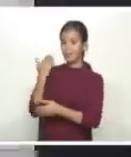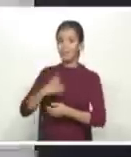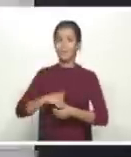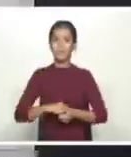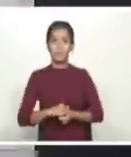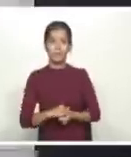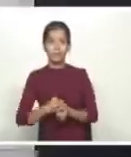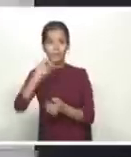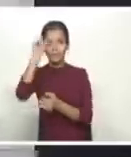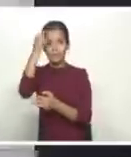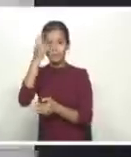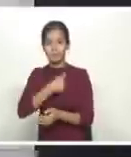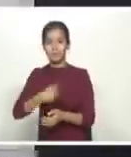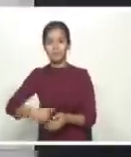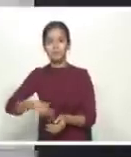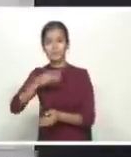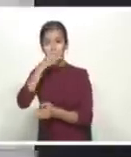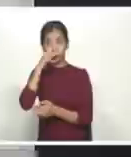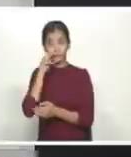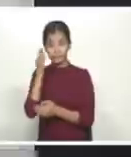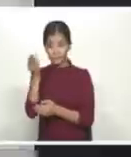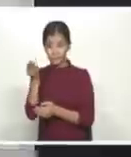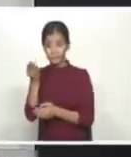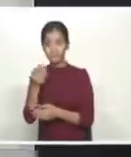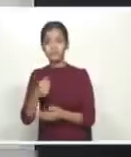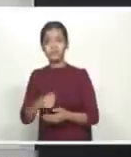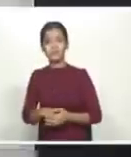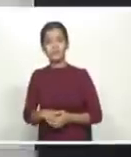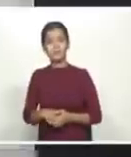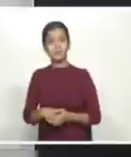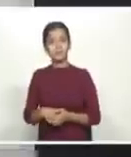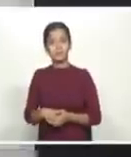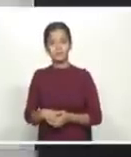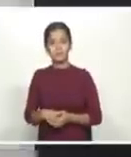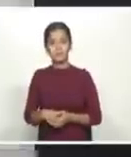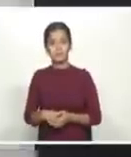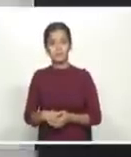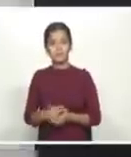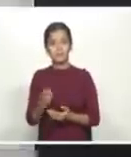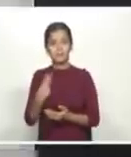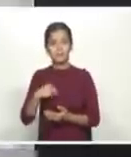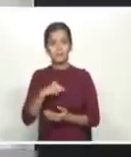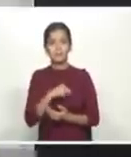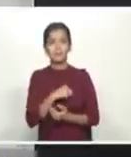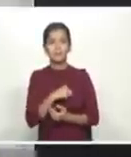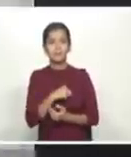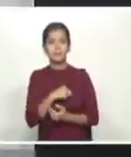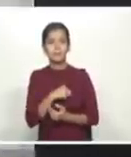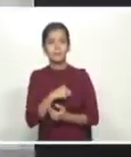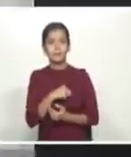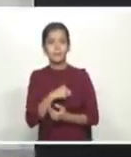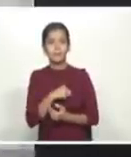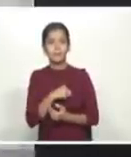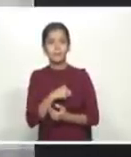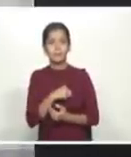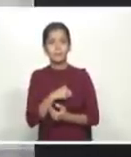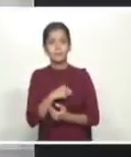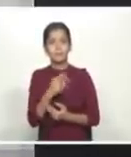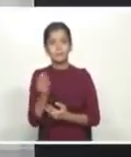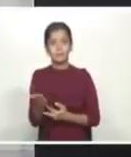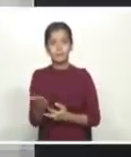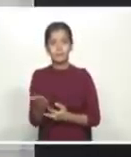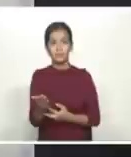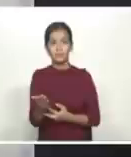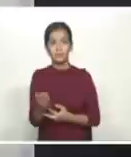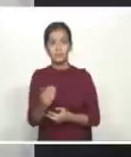En el gobierno del presidente Zelaya, que aquí nos acompaña, cuando él hacía todas estas luchas,